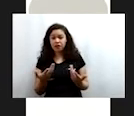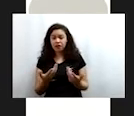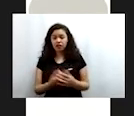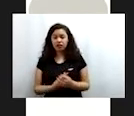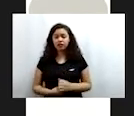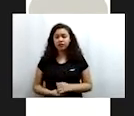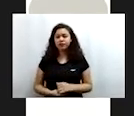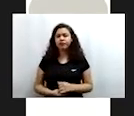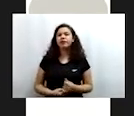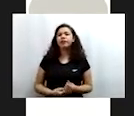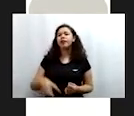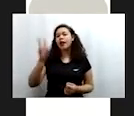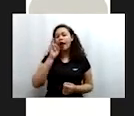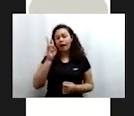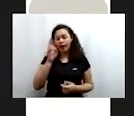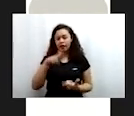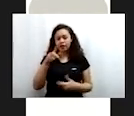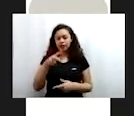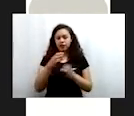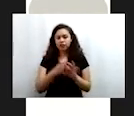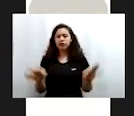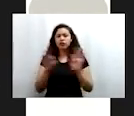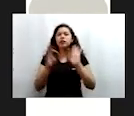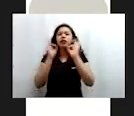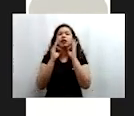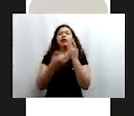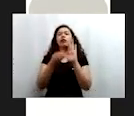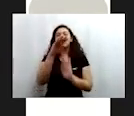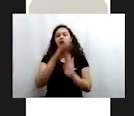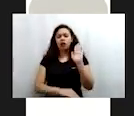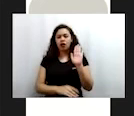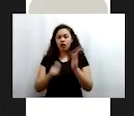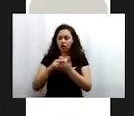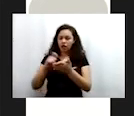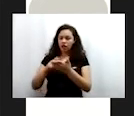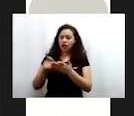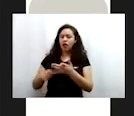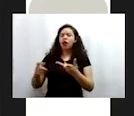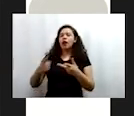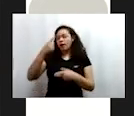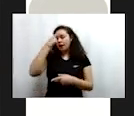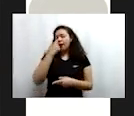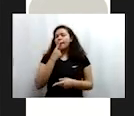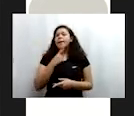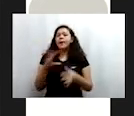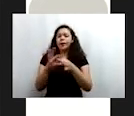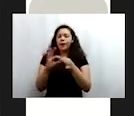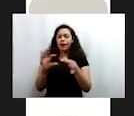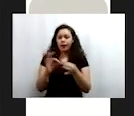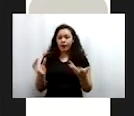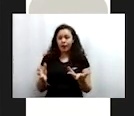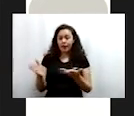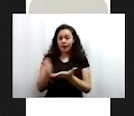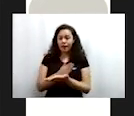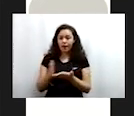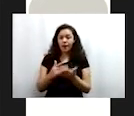adelante verás por qué la importancia de este formato escrito, que es la descripción del puesto. Porque aparte de que te sirve